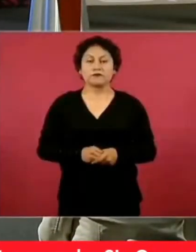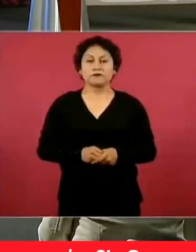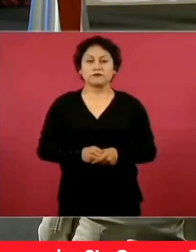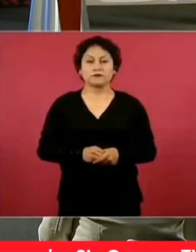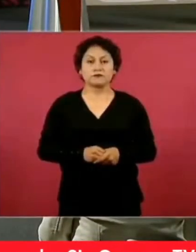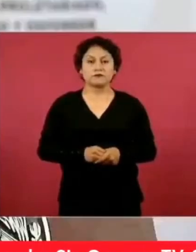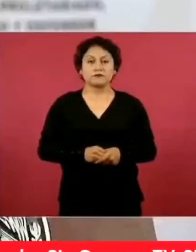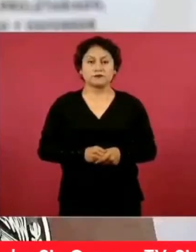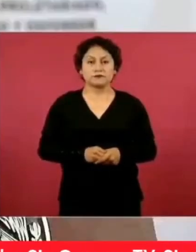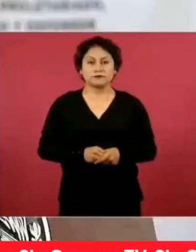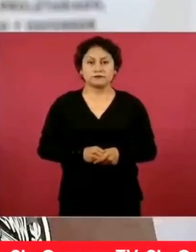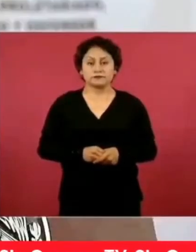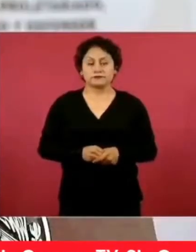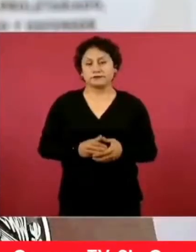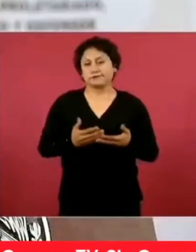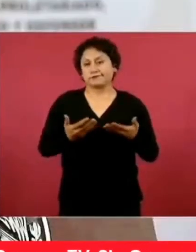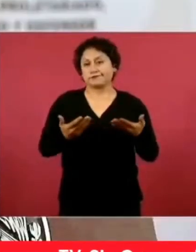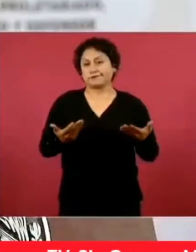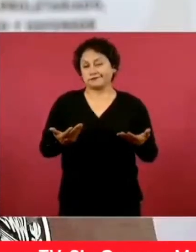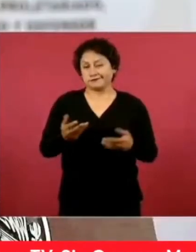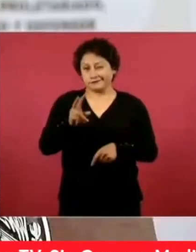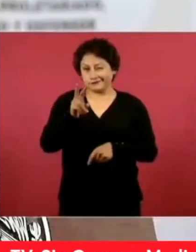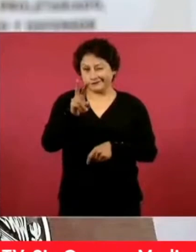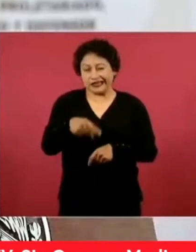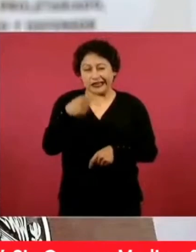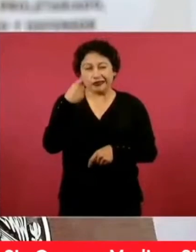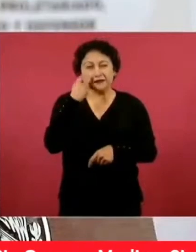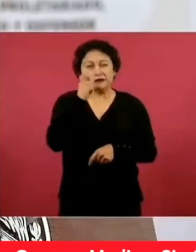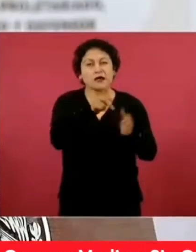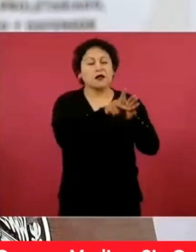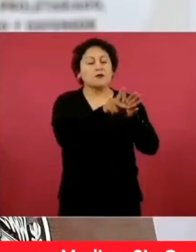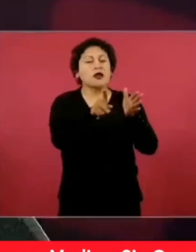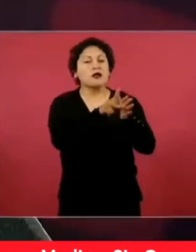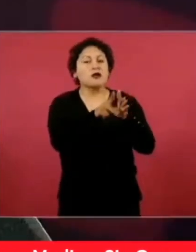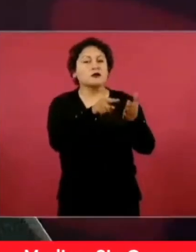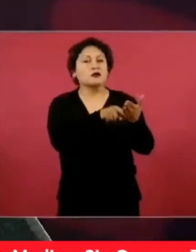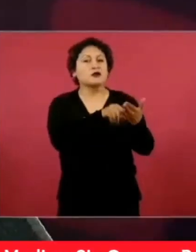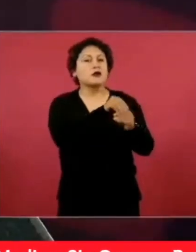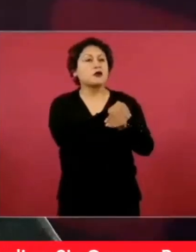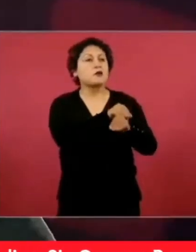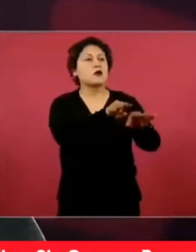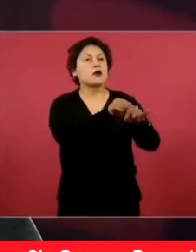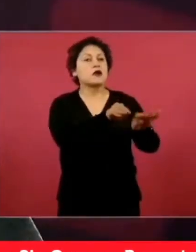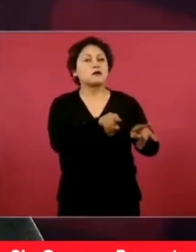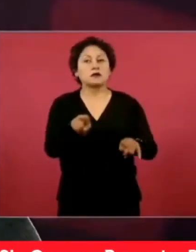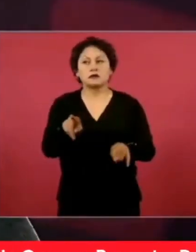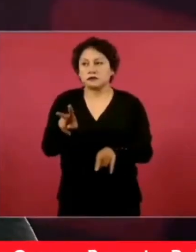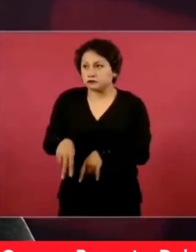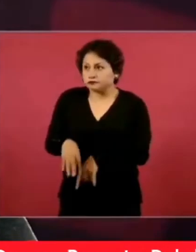Las cosas andan muy diferentes de cómo publican estos medios corporativos. Vamos requete bien.